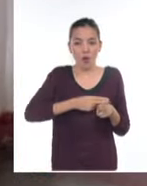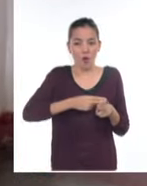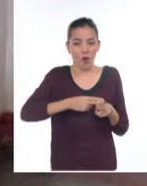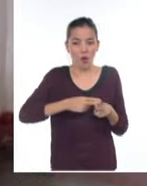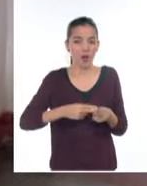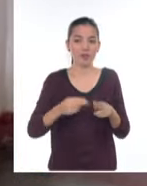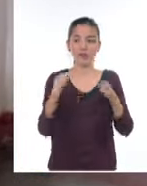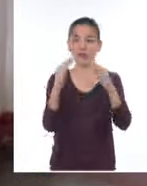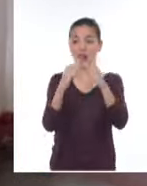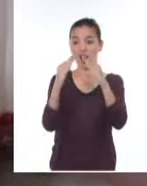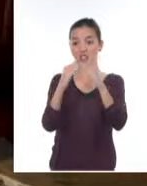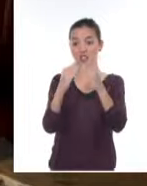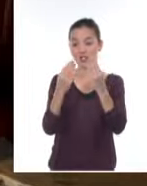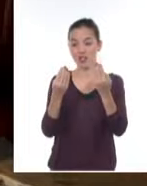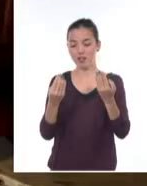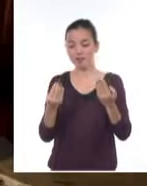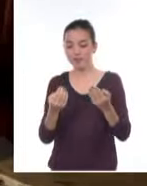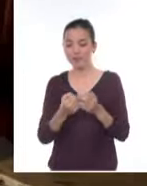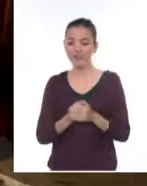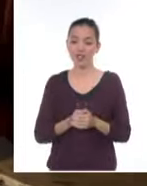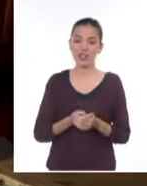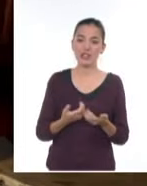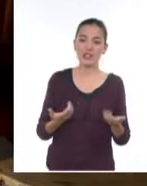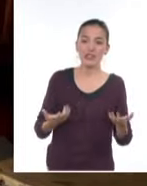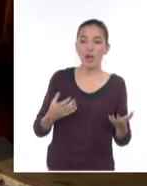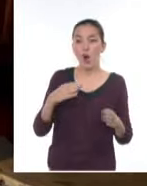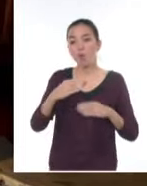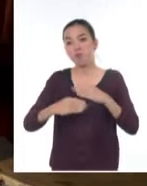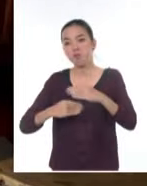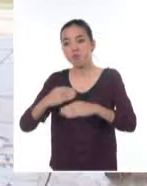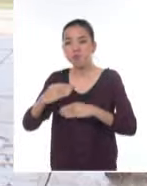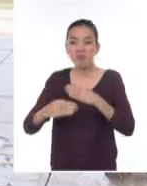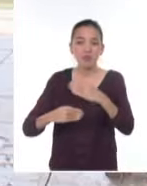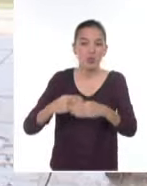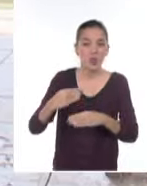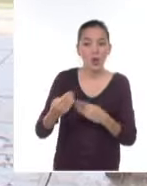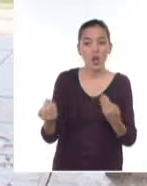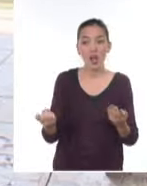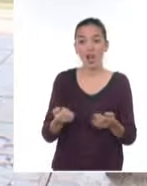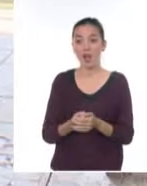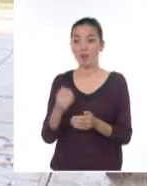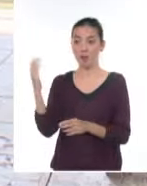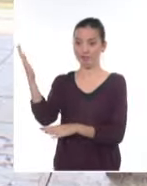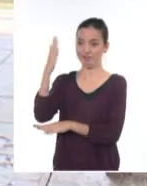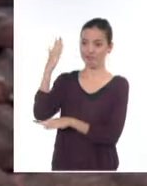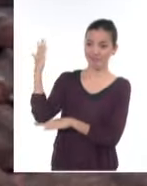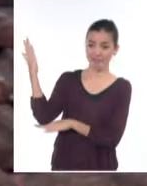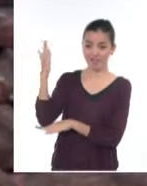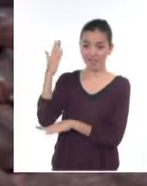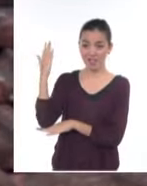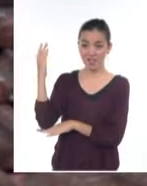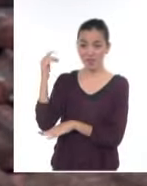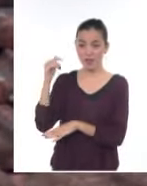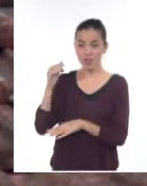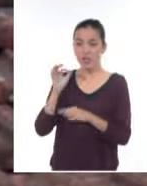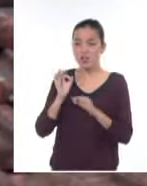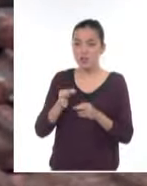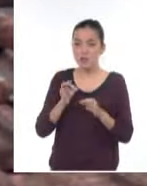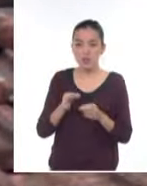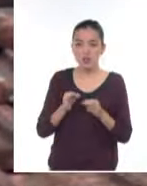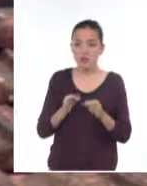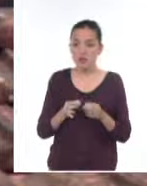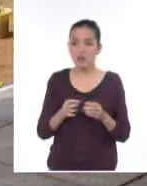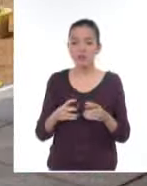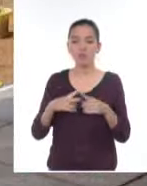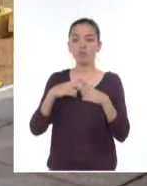avatares económicos y climáticos, han preservado como su unión estos hermanos, cuyo desvelo será recompensado por